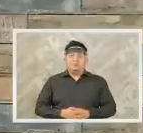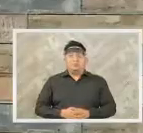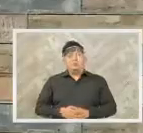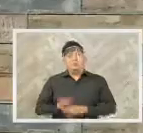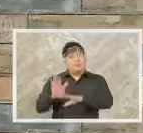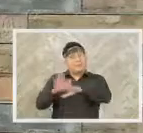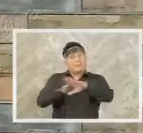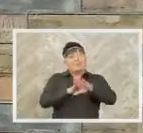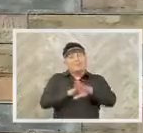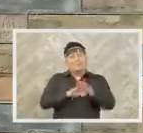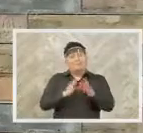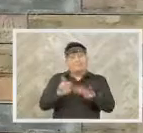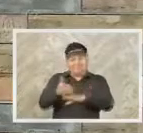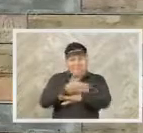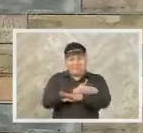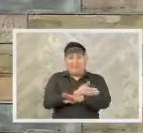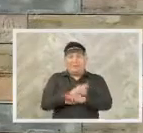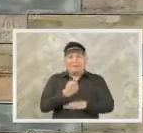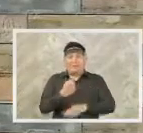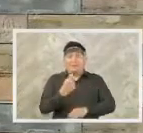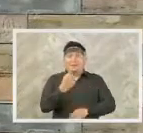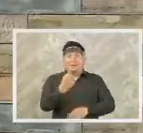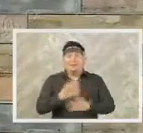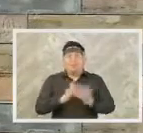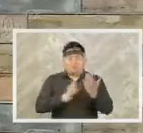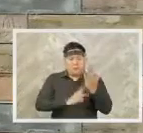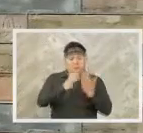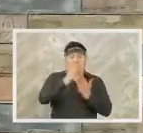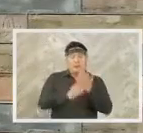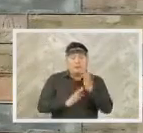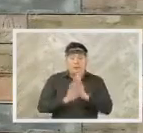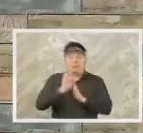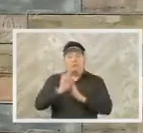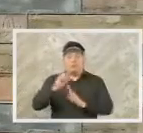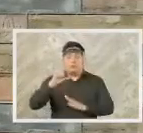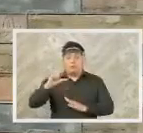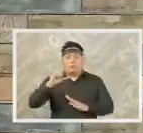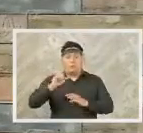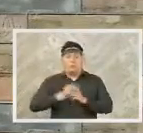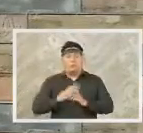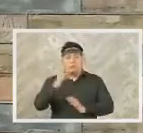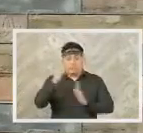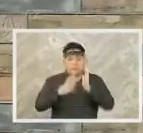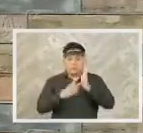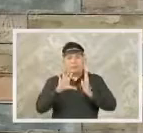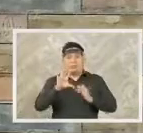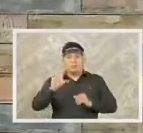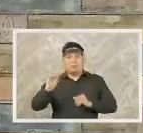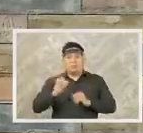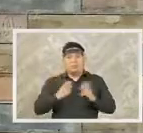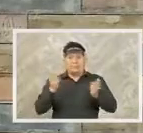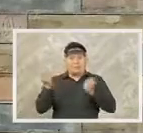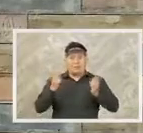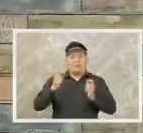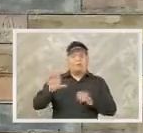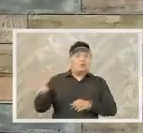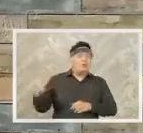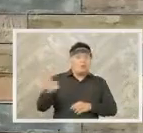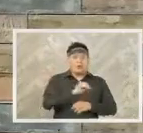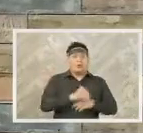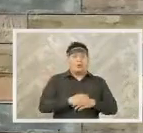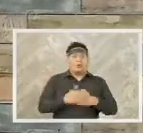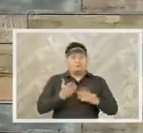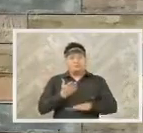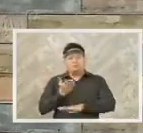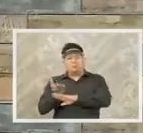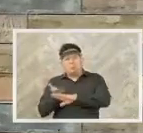Como lo veíamos hace un momento, el Plan de Desarrollo Municipal Cúcuta 2050, Estrategia de Todos, es nuestra carta de